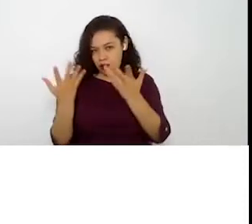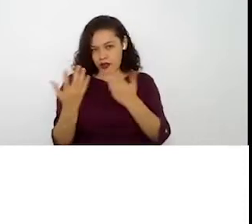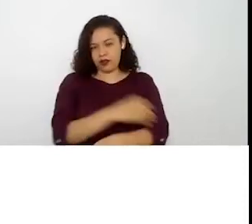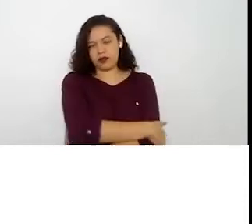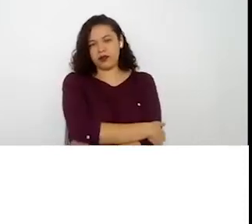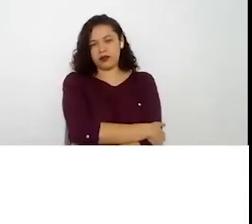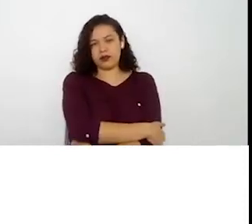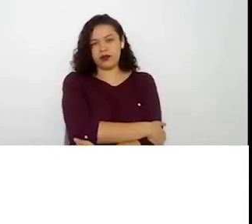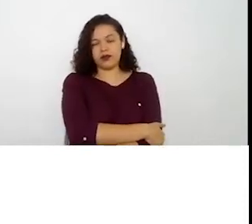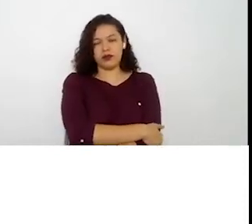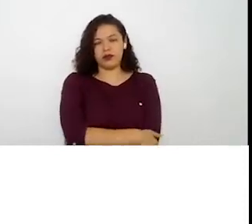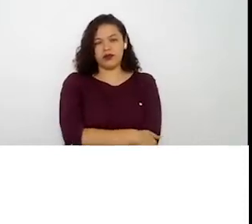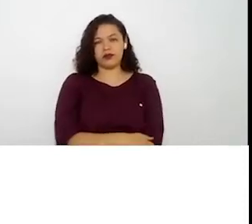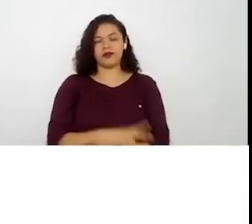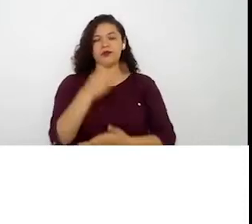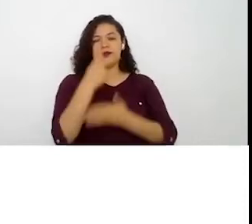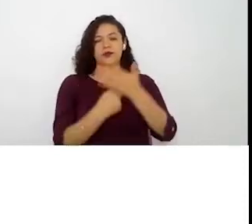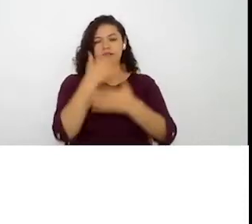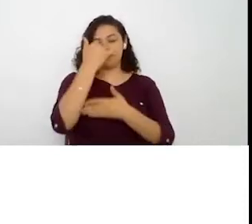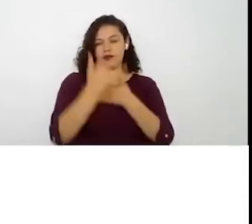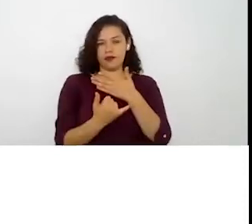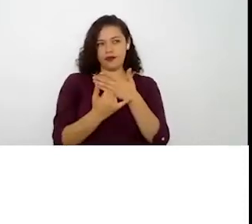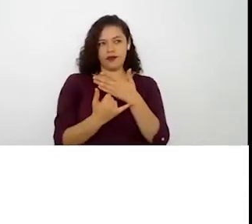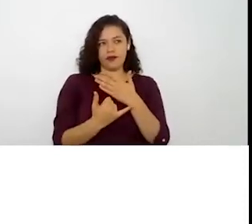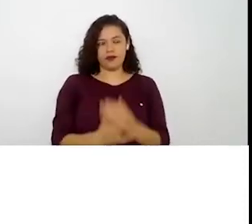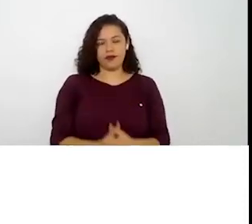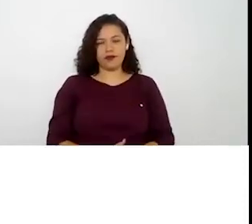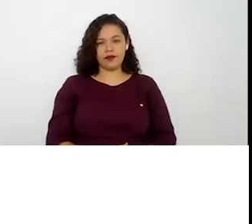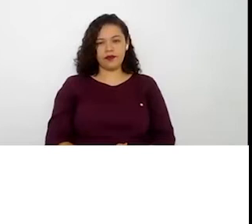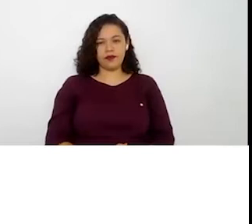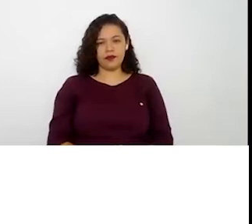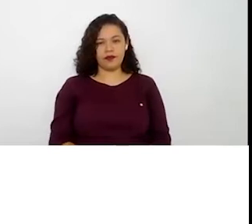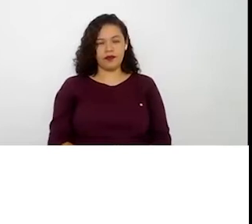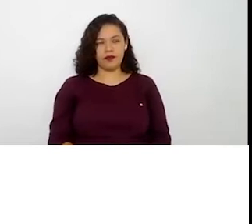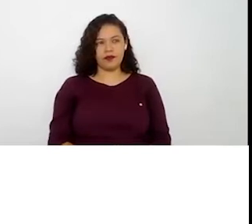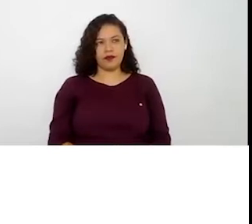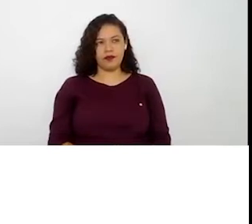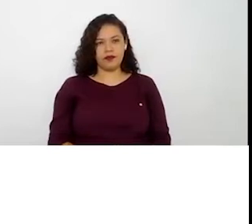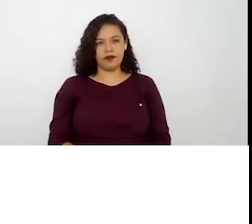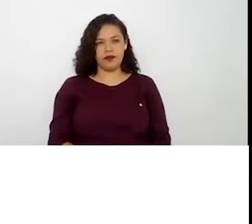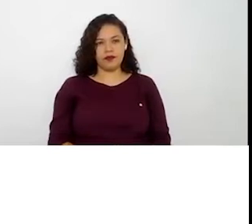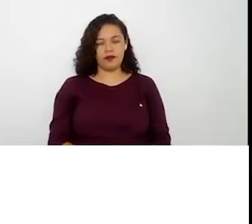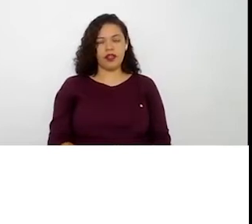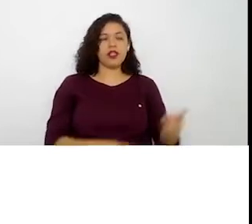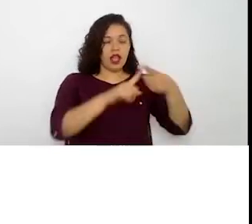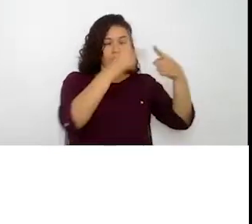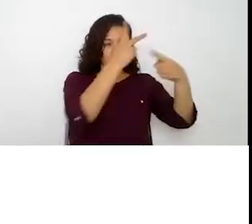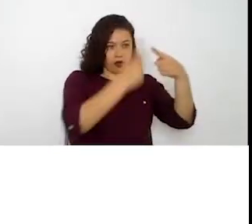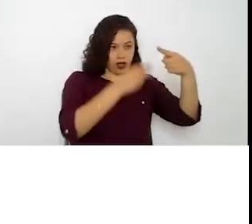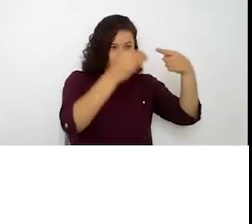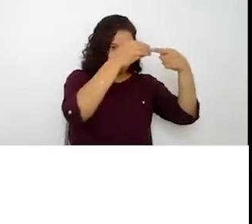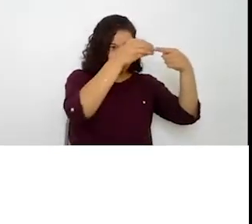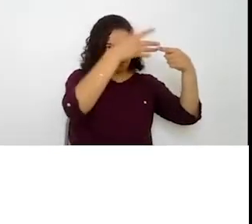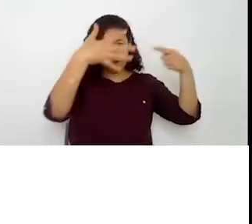el proyecto vamos a se derivan Obviamente el programa tiene sus propios